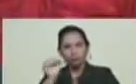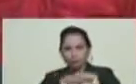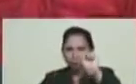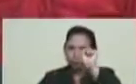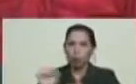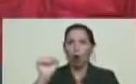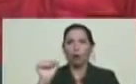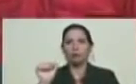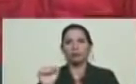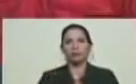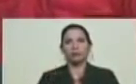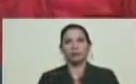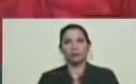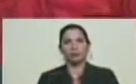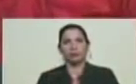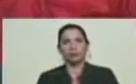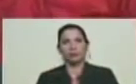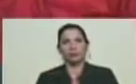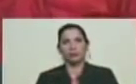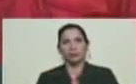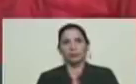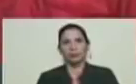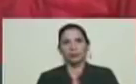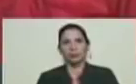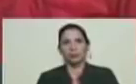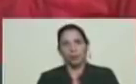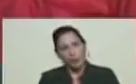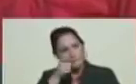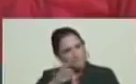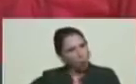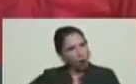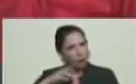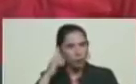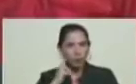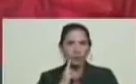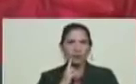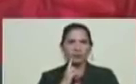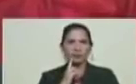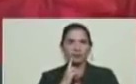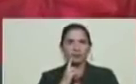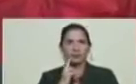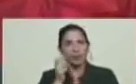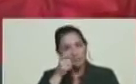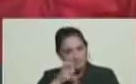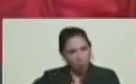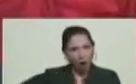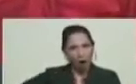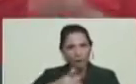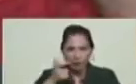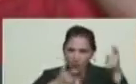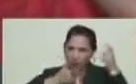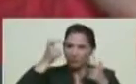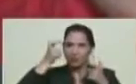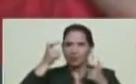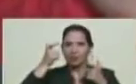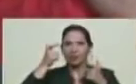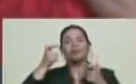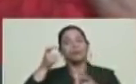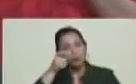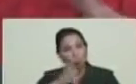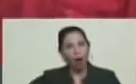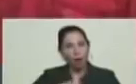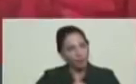cualquier circunstancia. Así que, pueblo bolivariano, pueblo chavista, pueblo amante de la